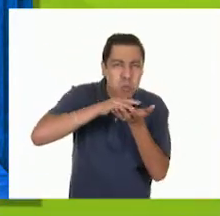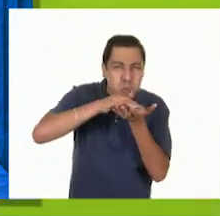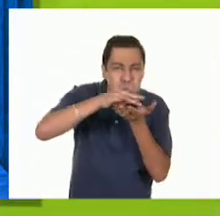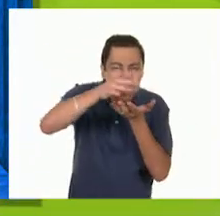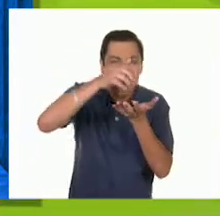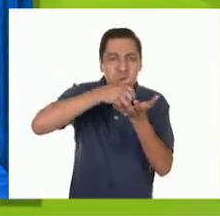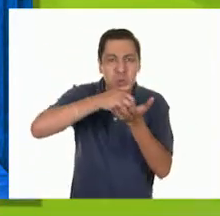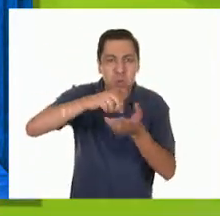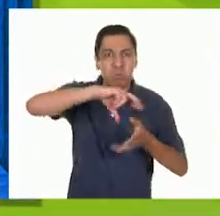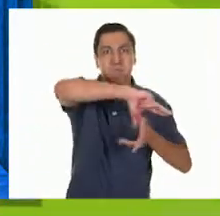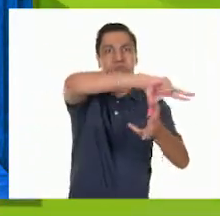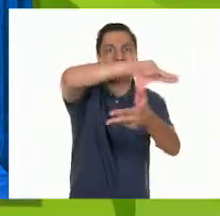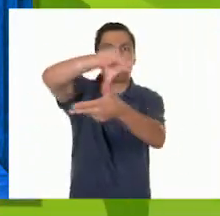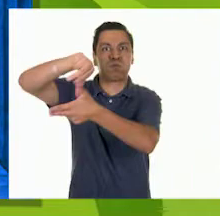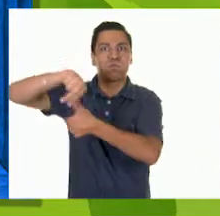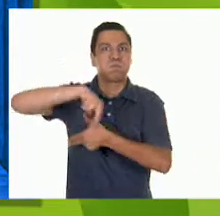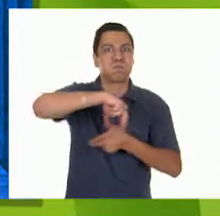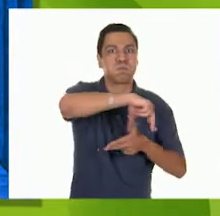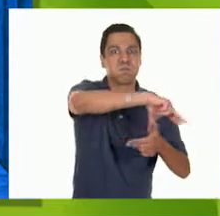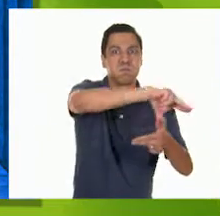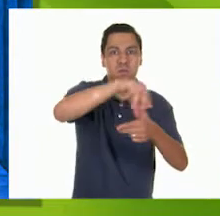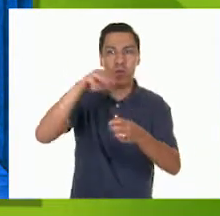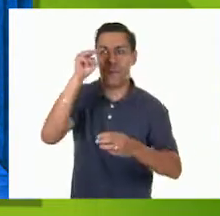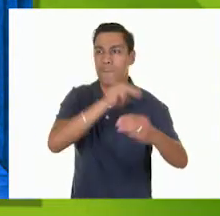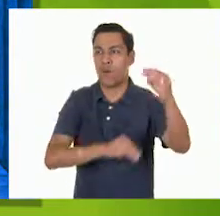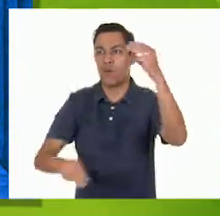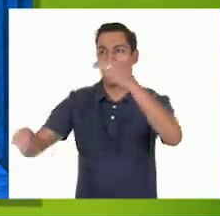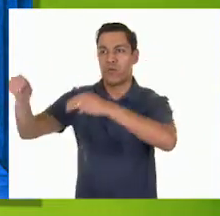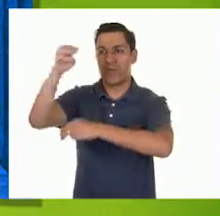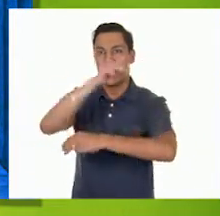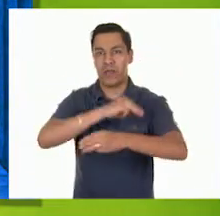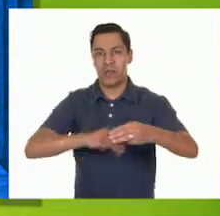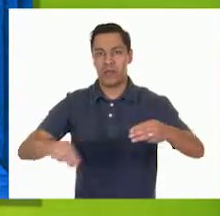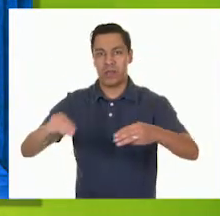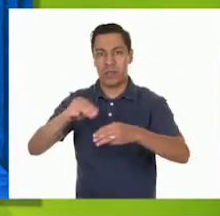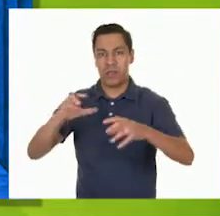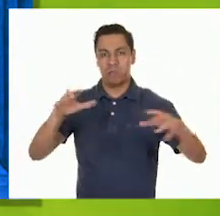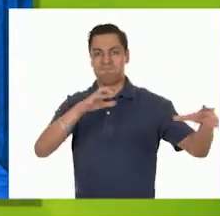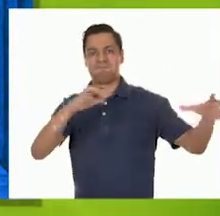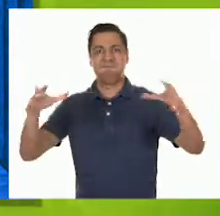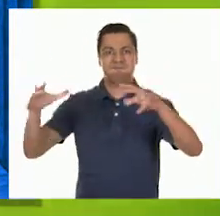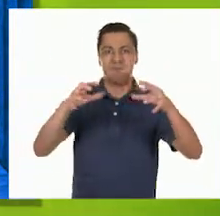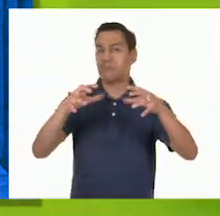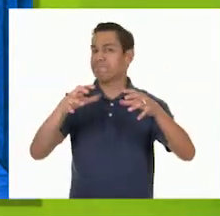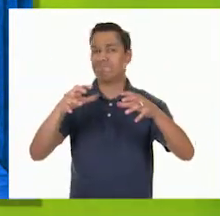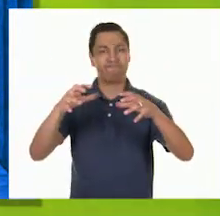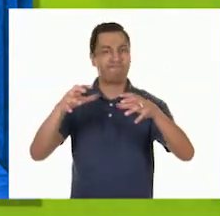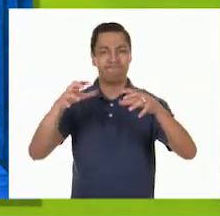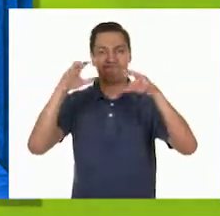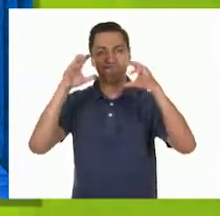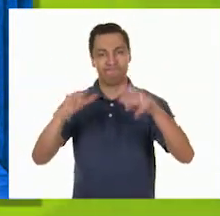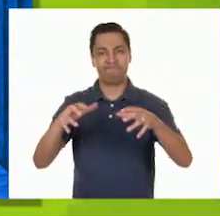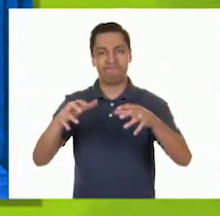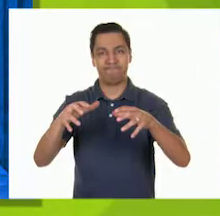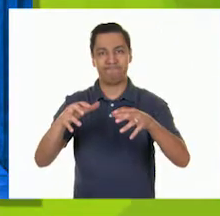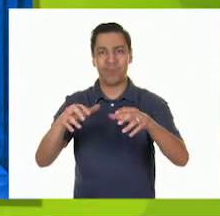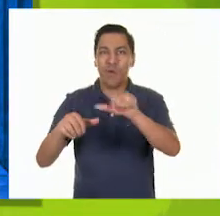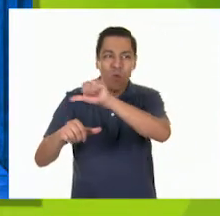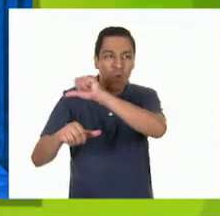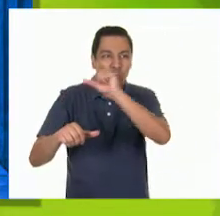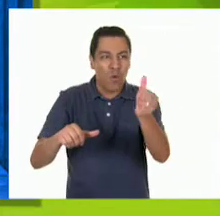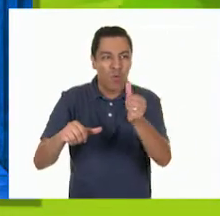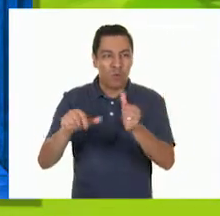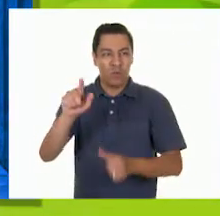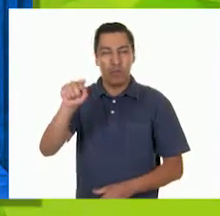no se movió entonces fue que invocaron a tezcatlipoca